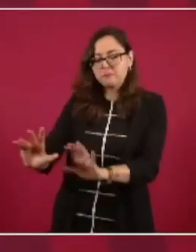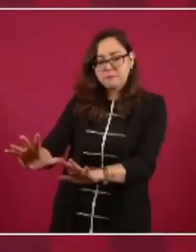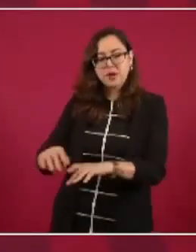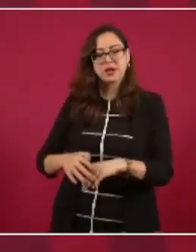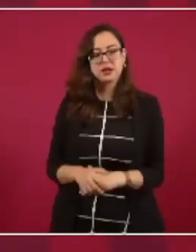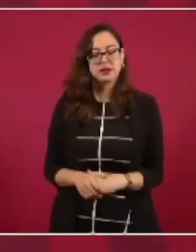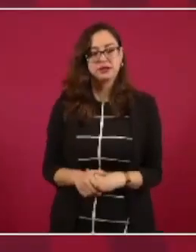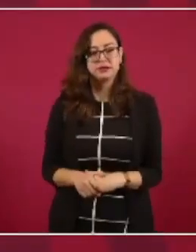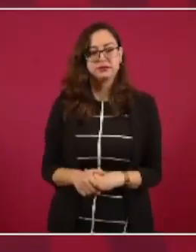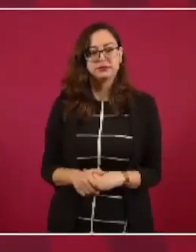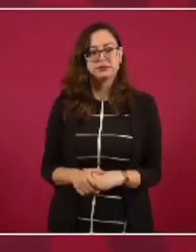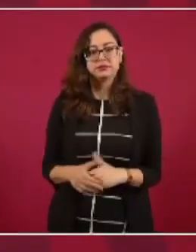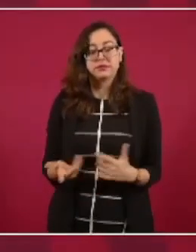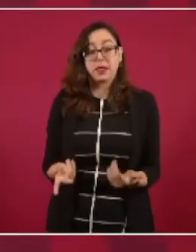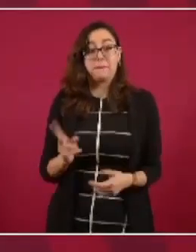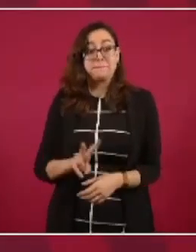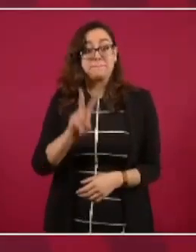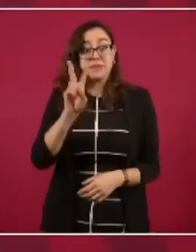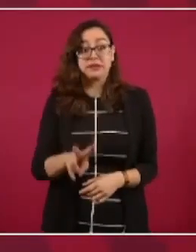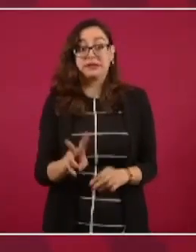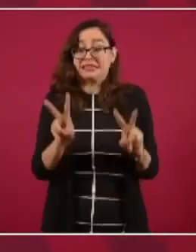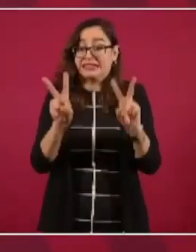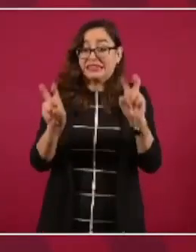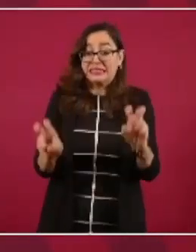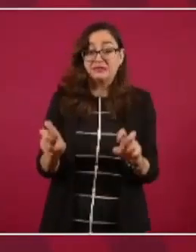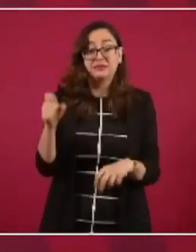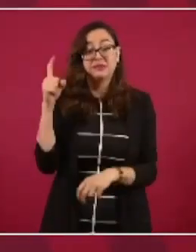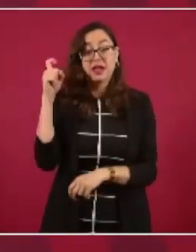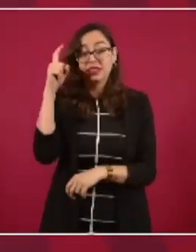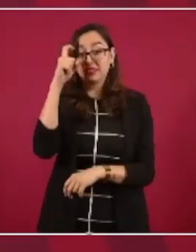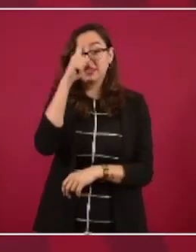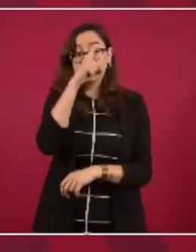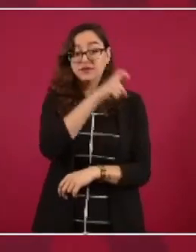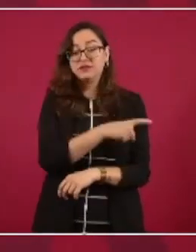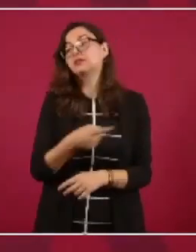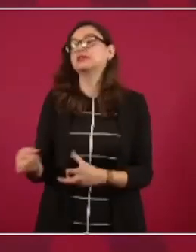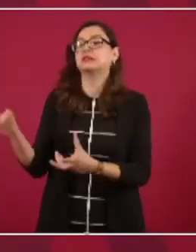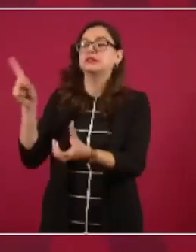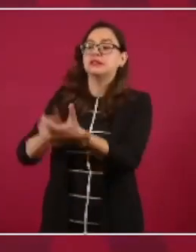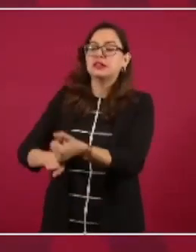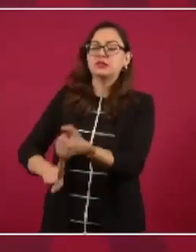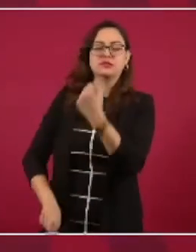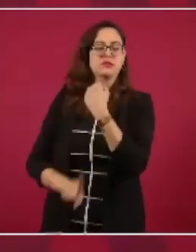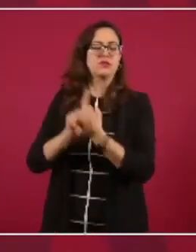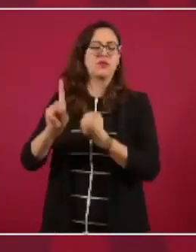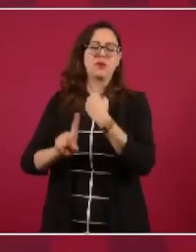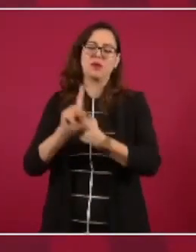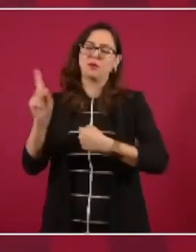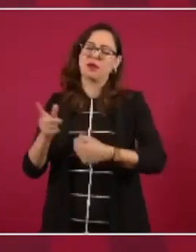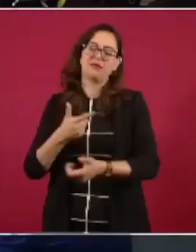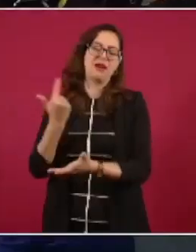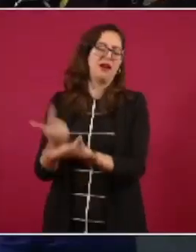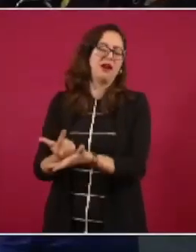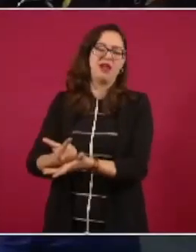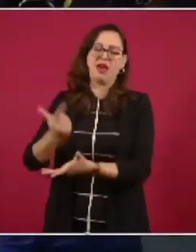es un asunto complicado porque lo dejaron crecer durante mucho tiempo.